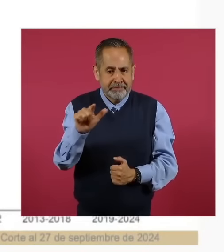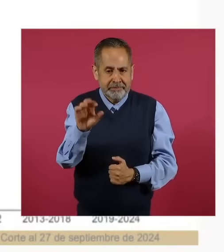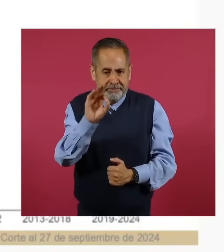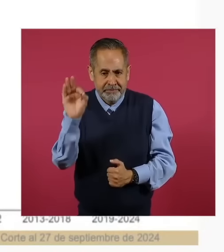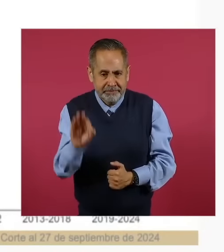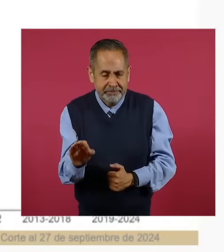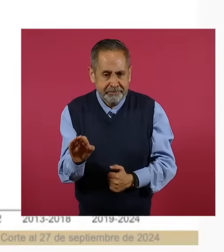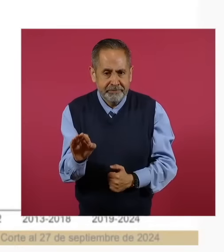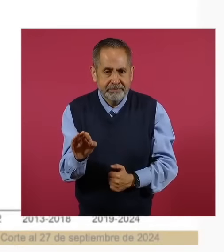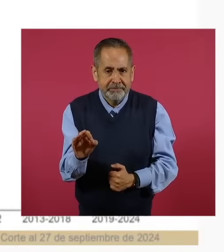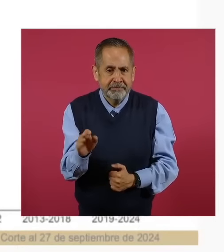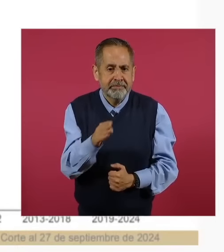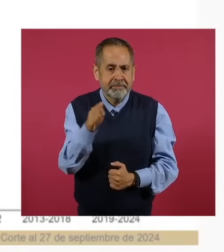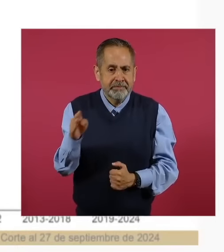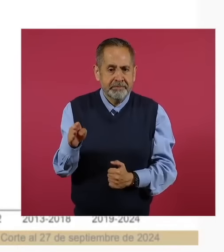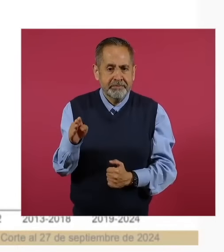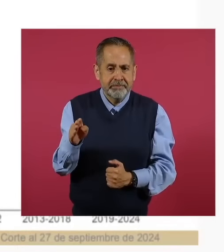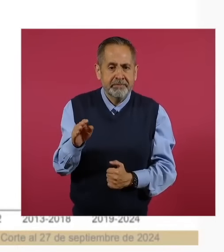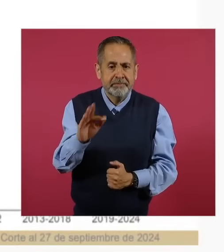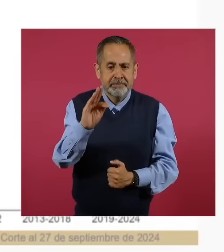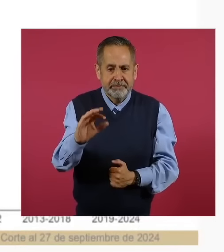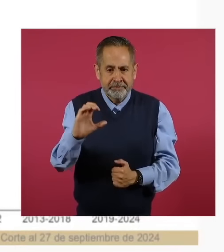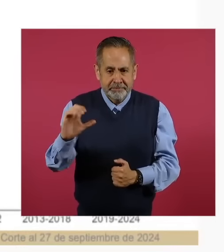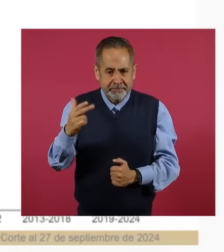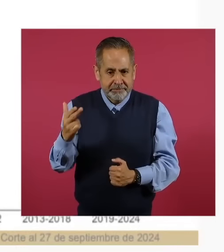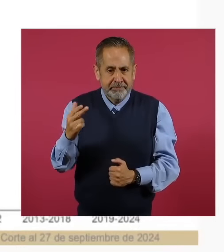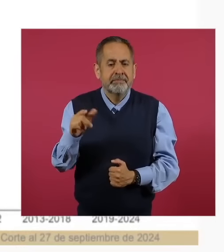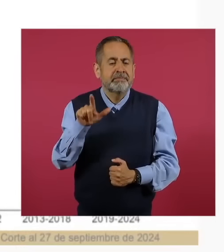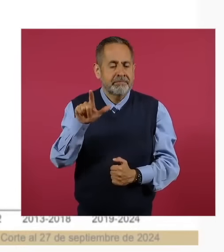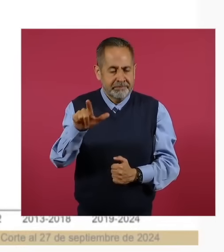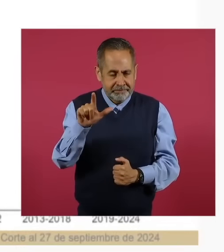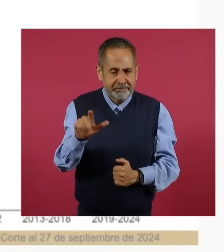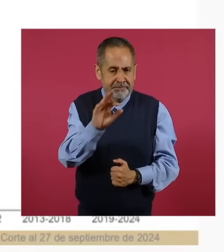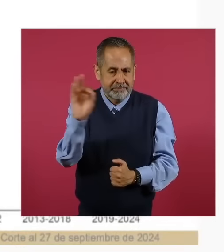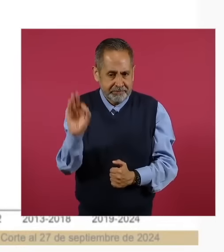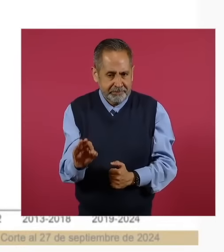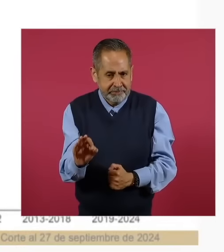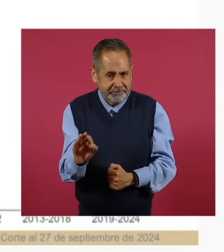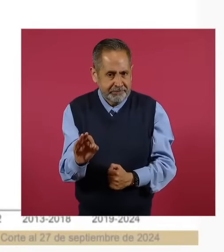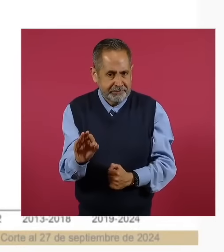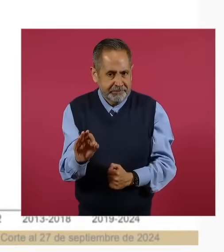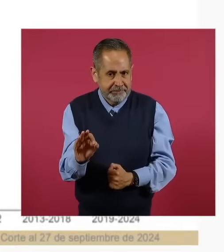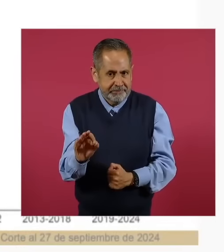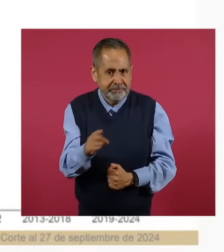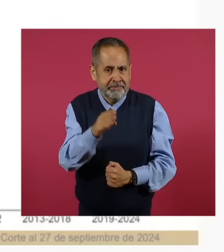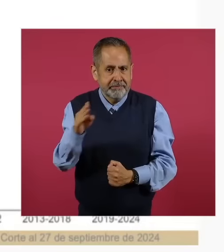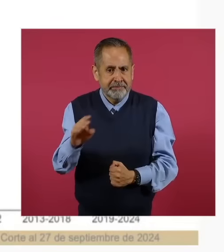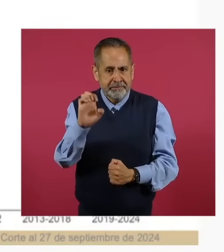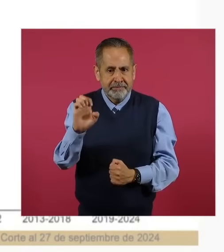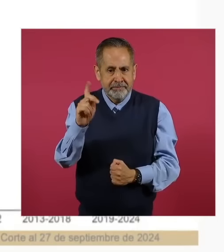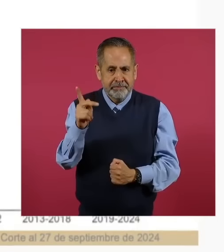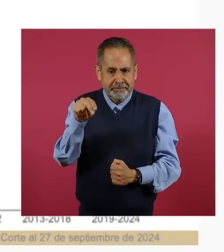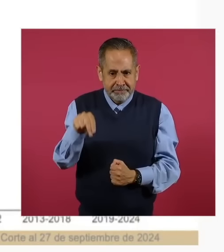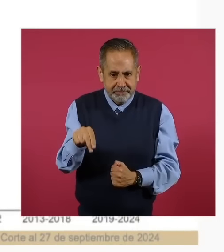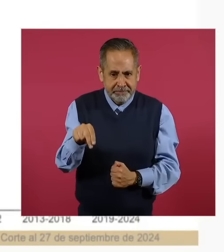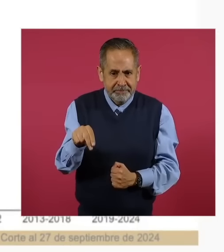17%. Con Felipe Calderón 17%. Con Enrique Peña